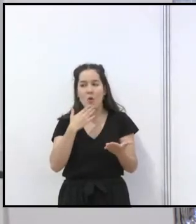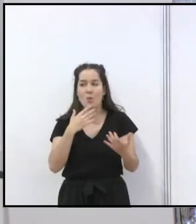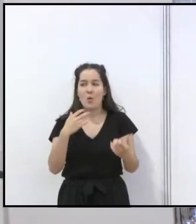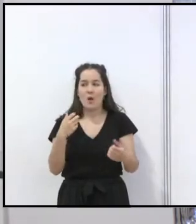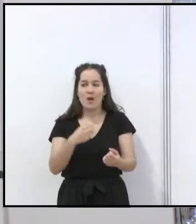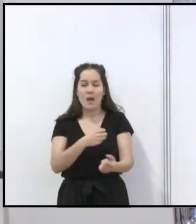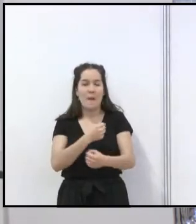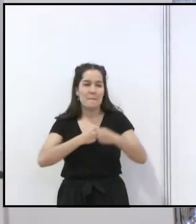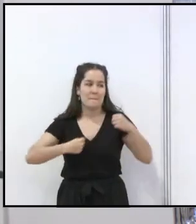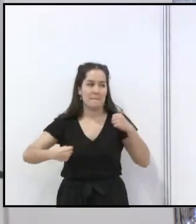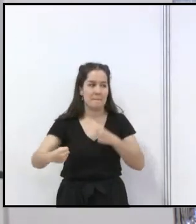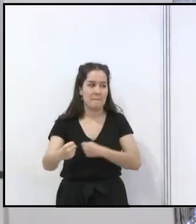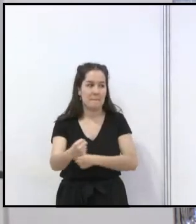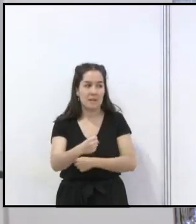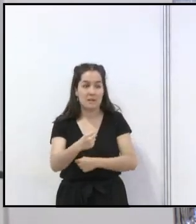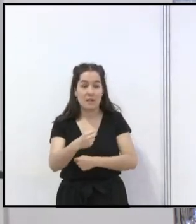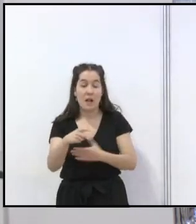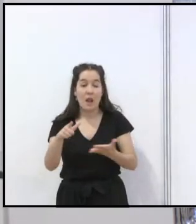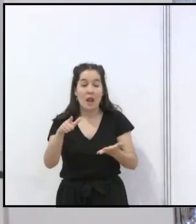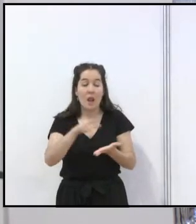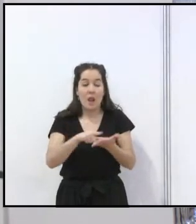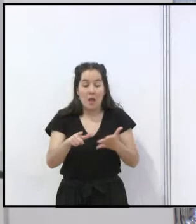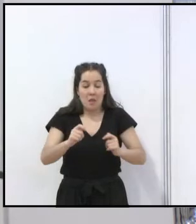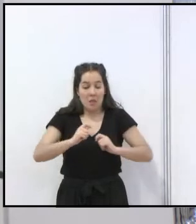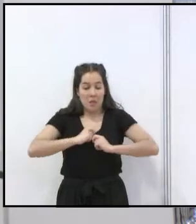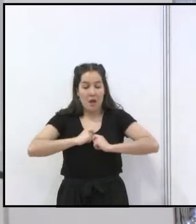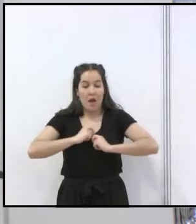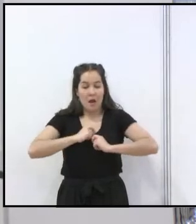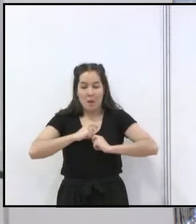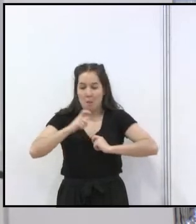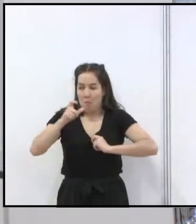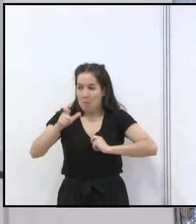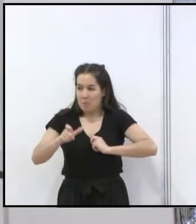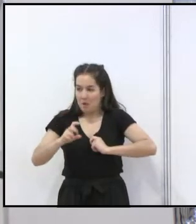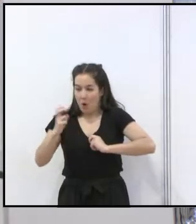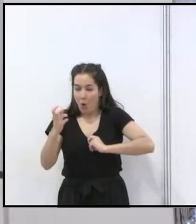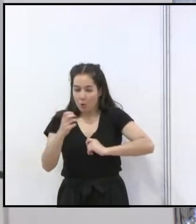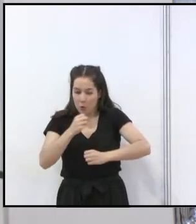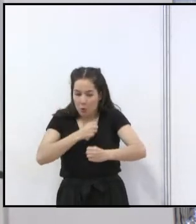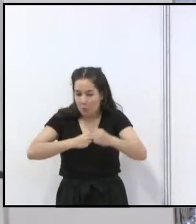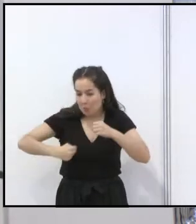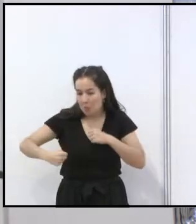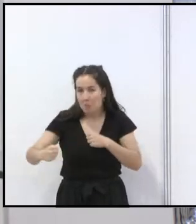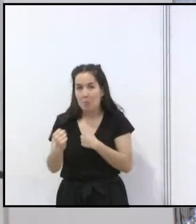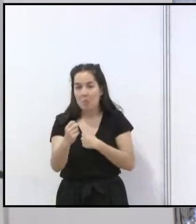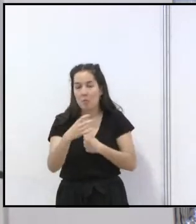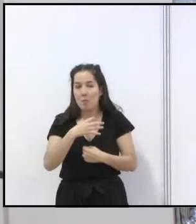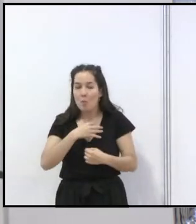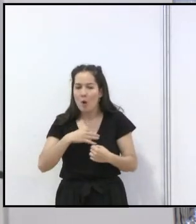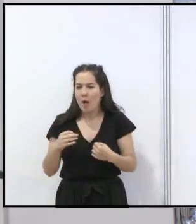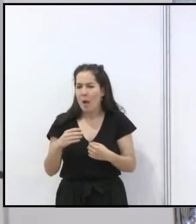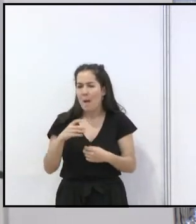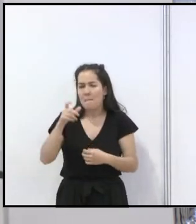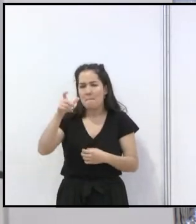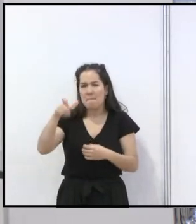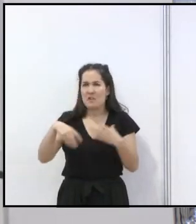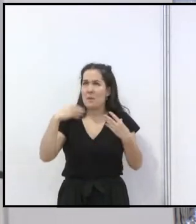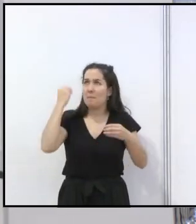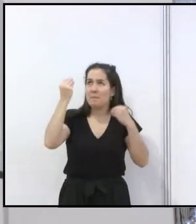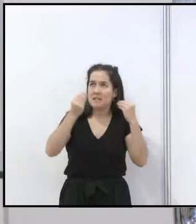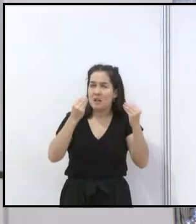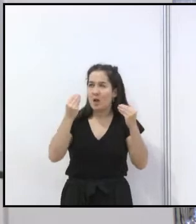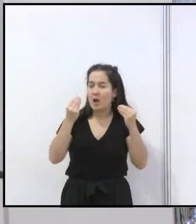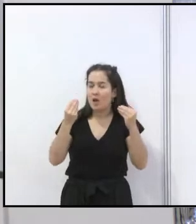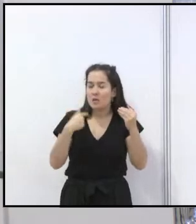la posibilidad de colocarnos en la piel de otros personajes, de otros pensadores, y pensar, ¿qué habría hecho